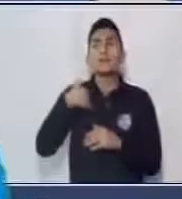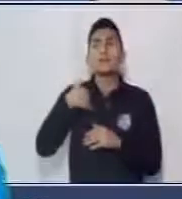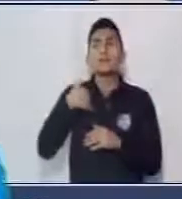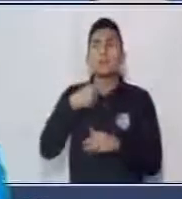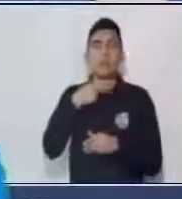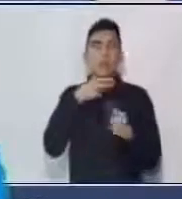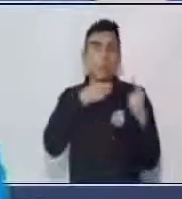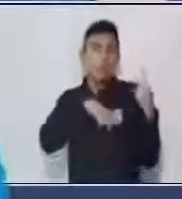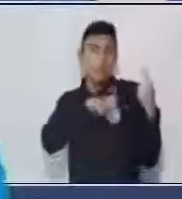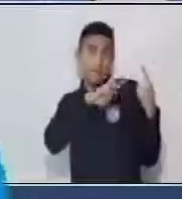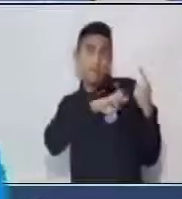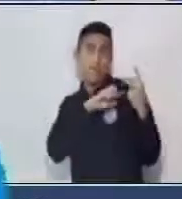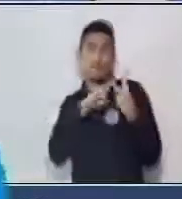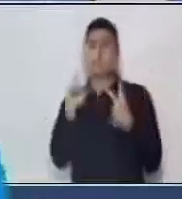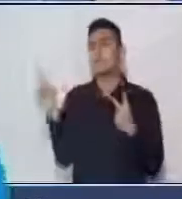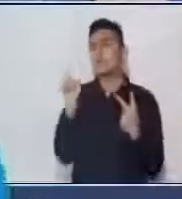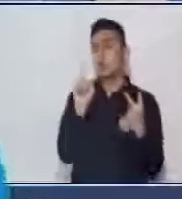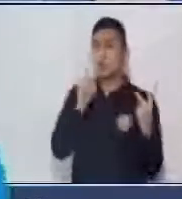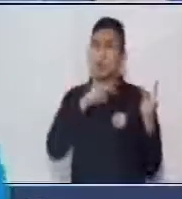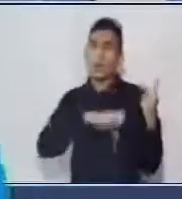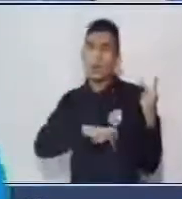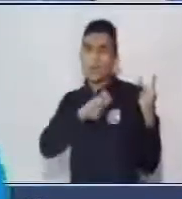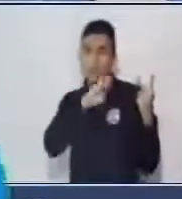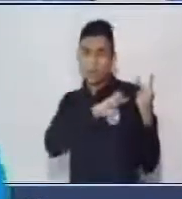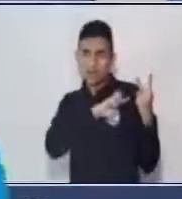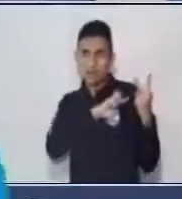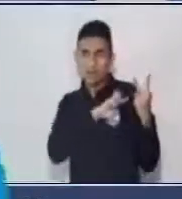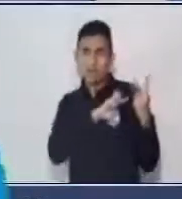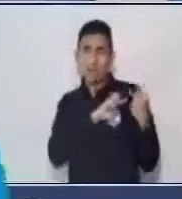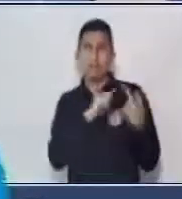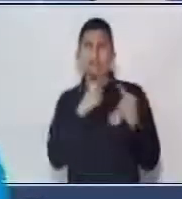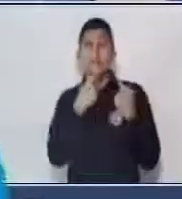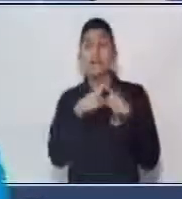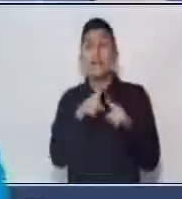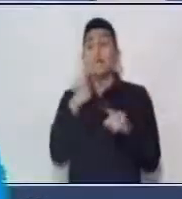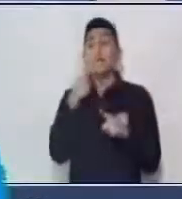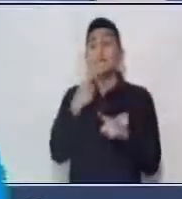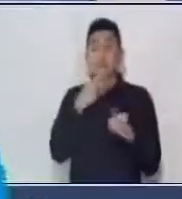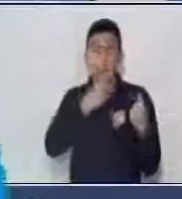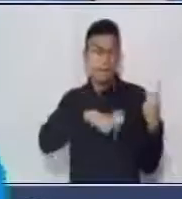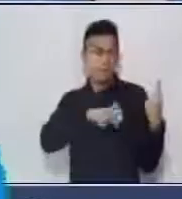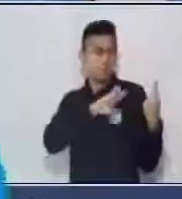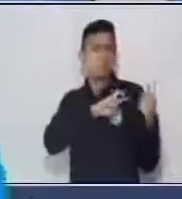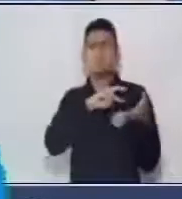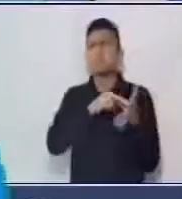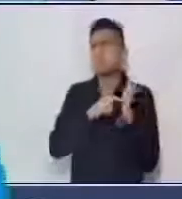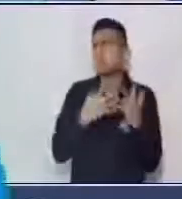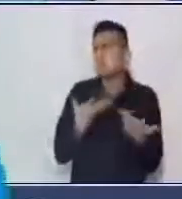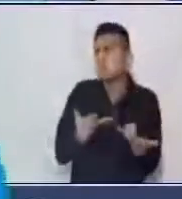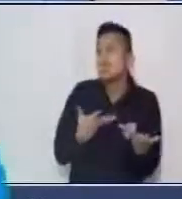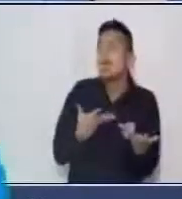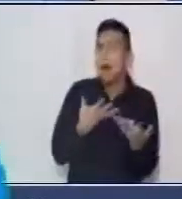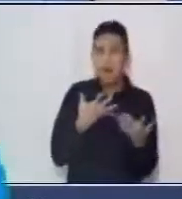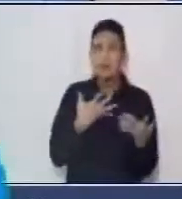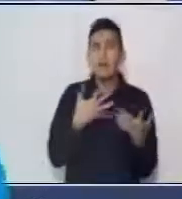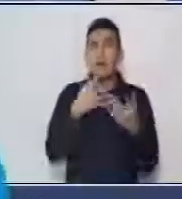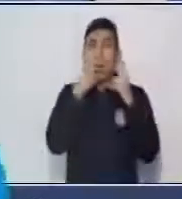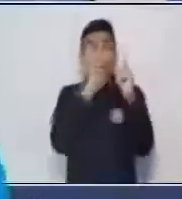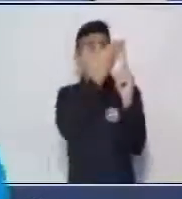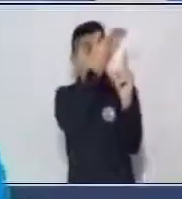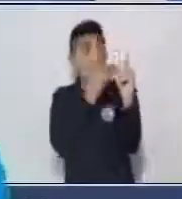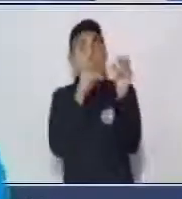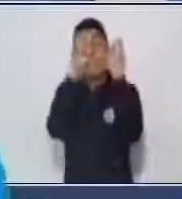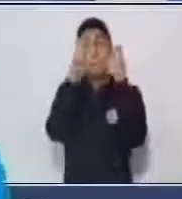personales e impersonales o no personales. Al decir personales significa que se está refiriendo a una